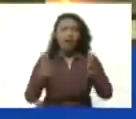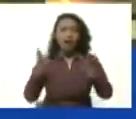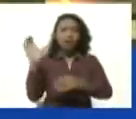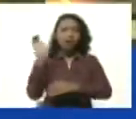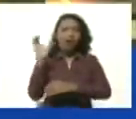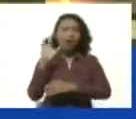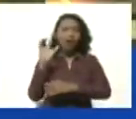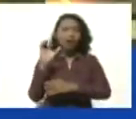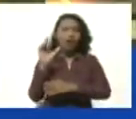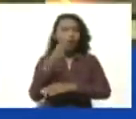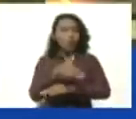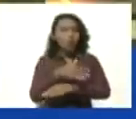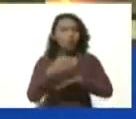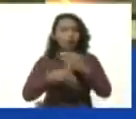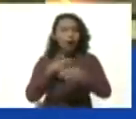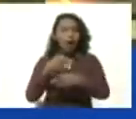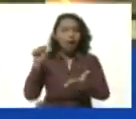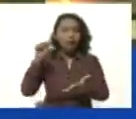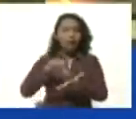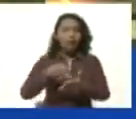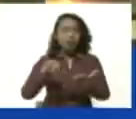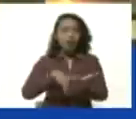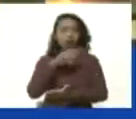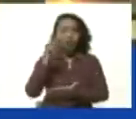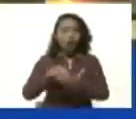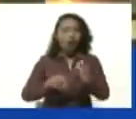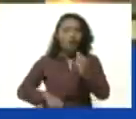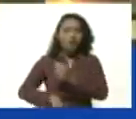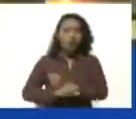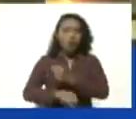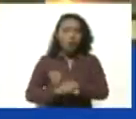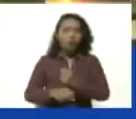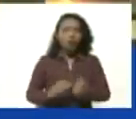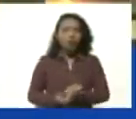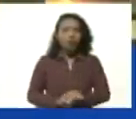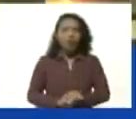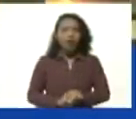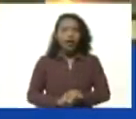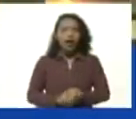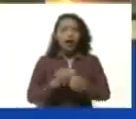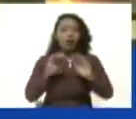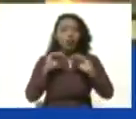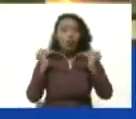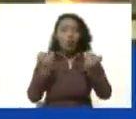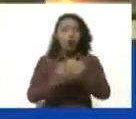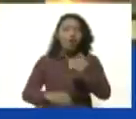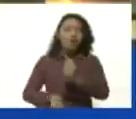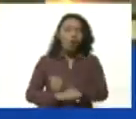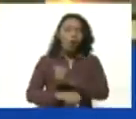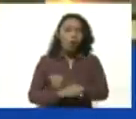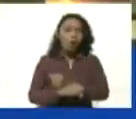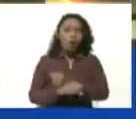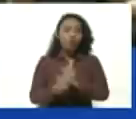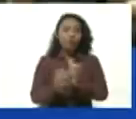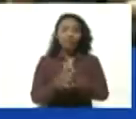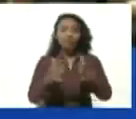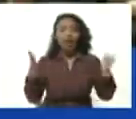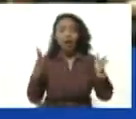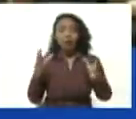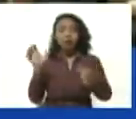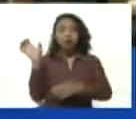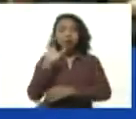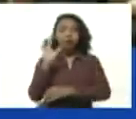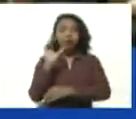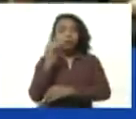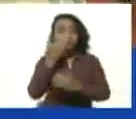Caracas, donde va a quedar el Centro Nacional de Fútbol, el estadio de fútbol de la Gran Caracas.